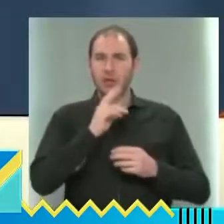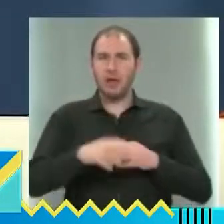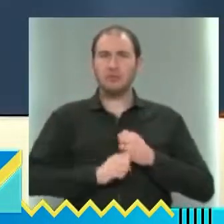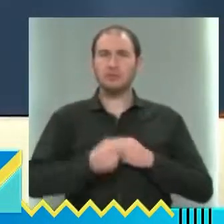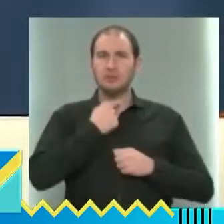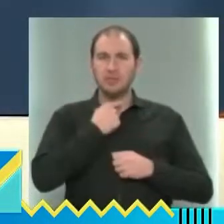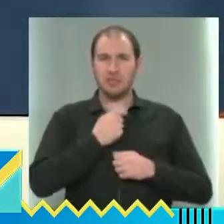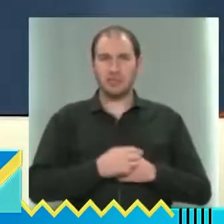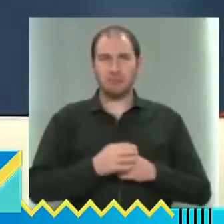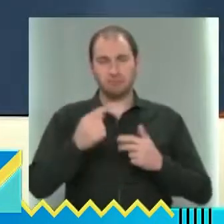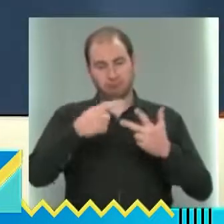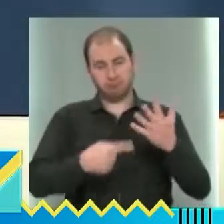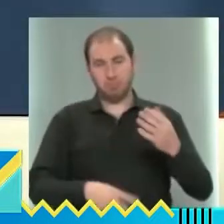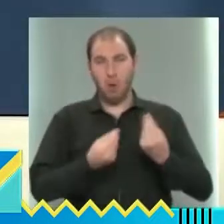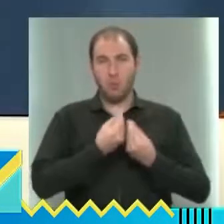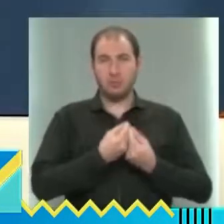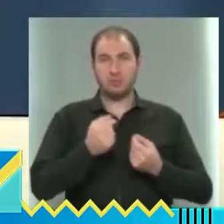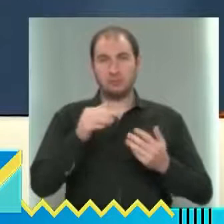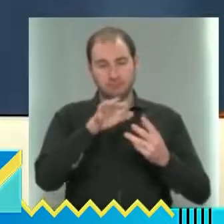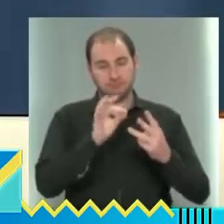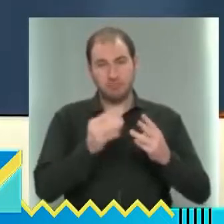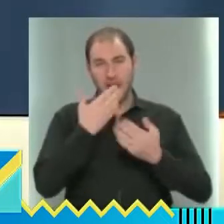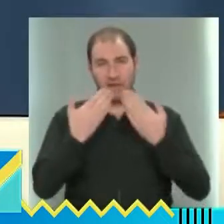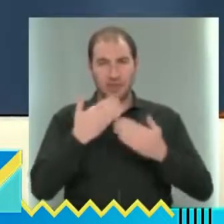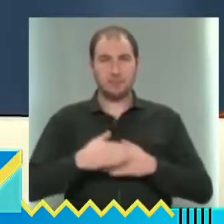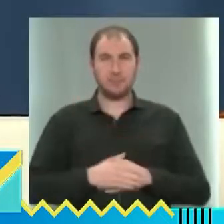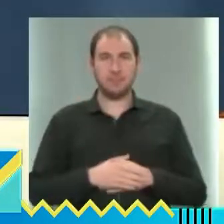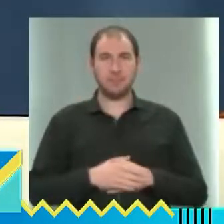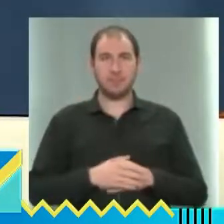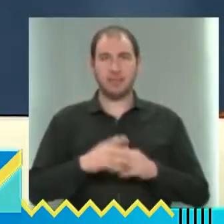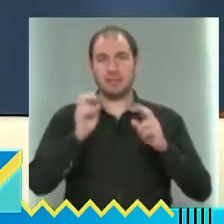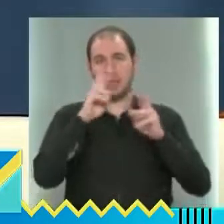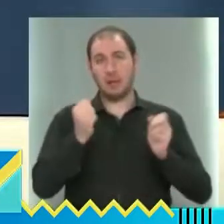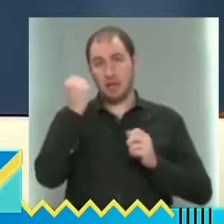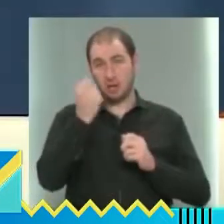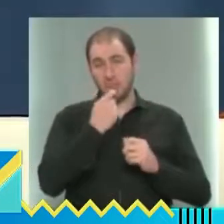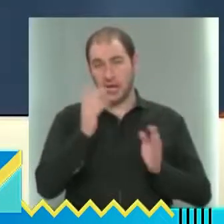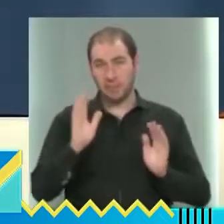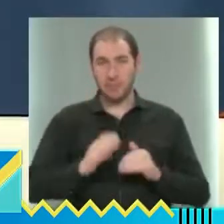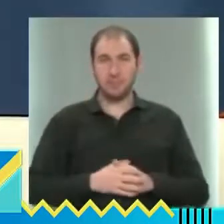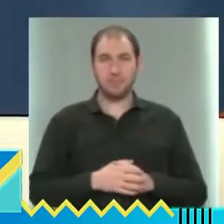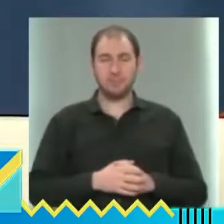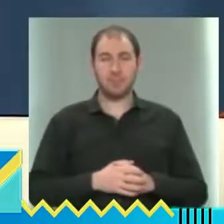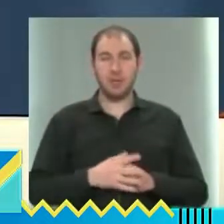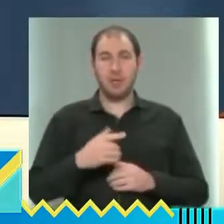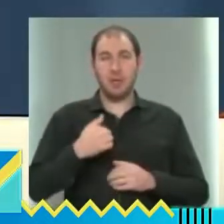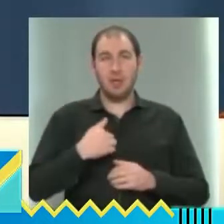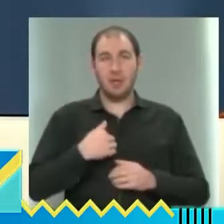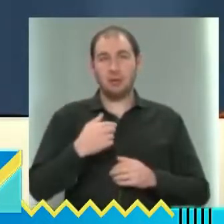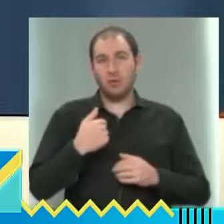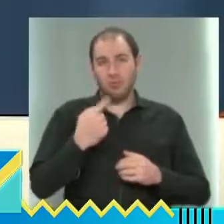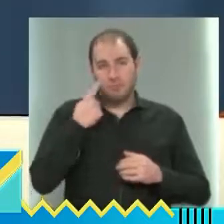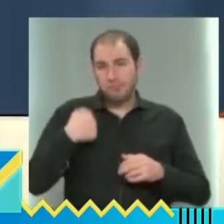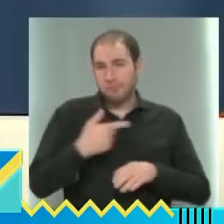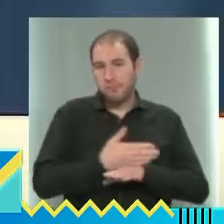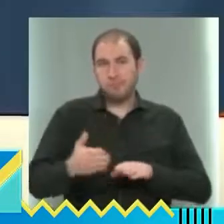abortar? Causas varias. Voy a agarrar un par de las que se vienen hablando. Cuestiones económicas, por ejemplo, decir, bueno, no me puedo mantener a mí o